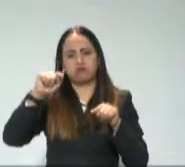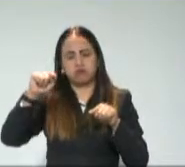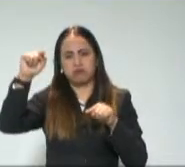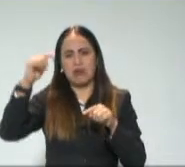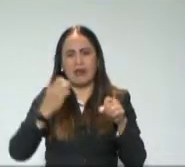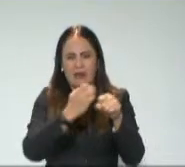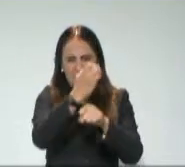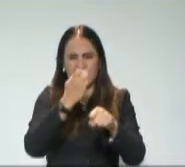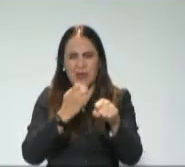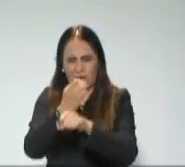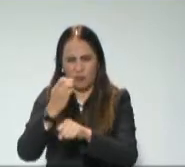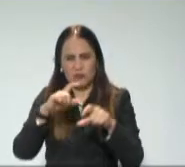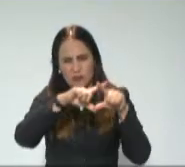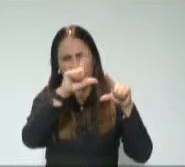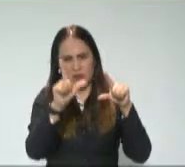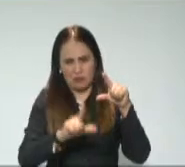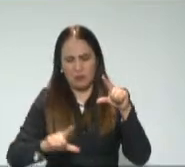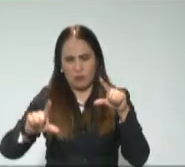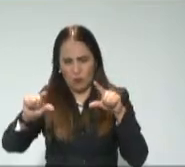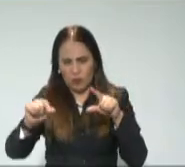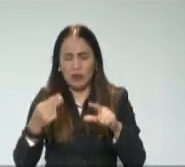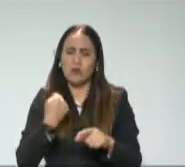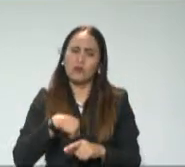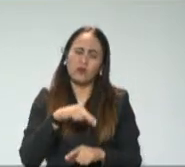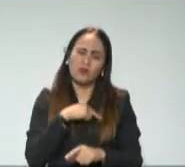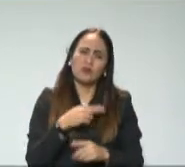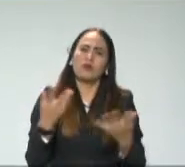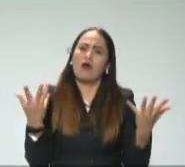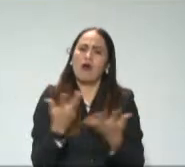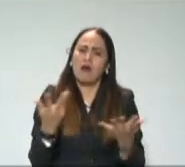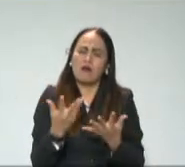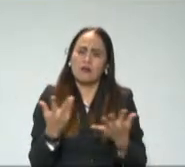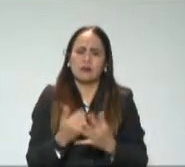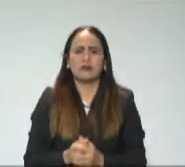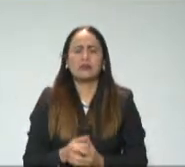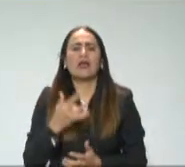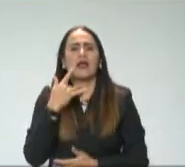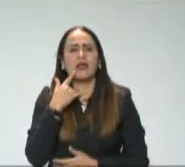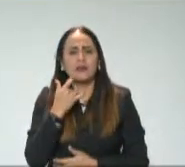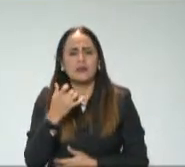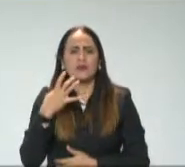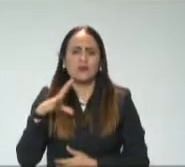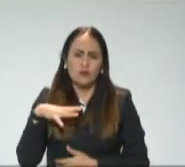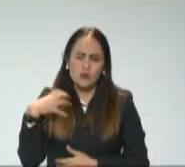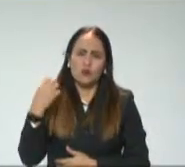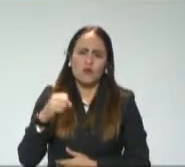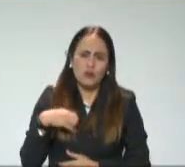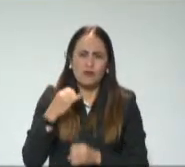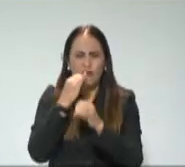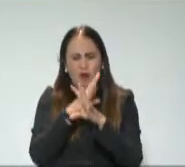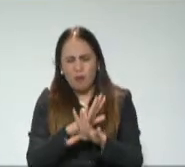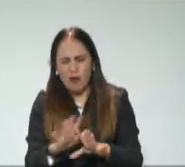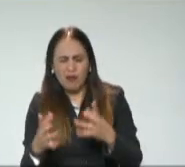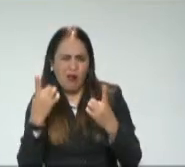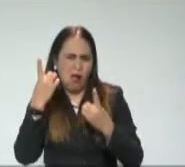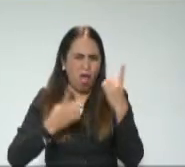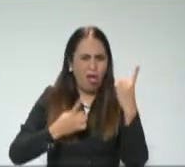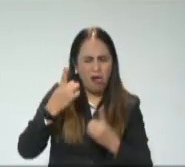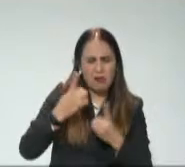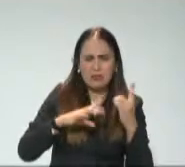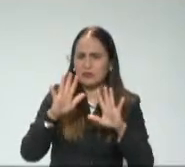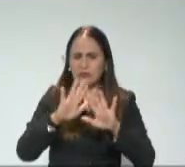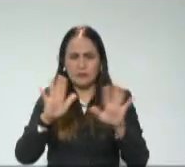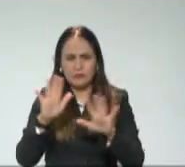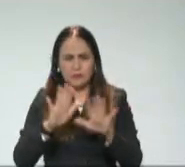federativas Entonces qué es lo que hay que hacer hay que eh luchar contra la desinformación hay que entender